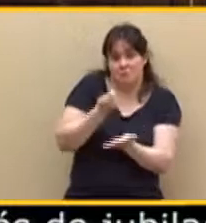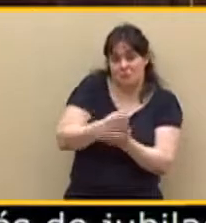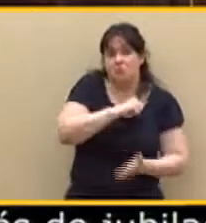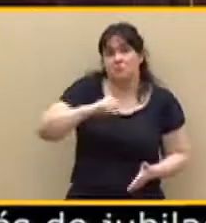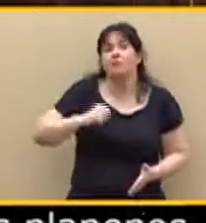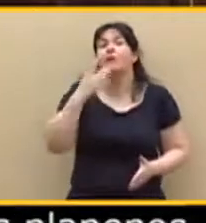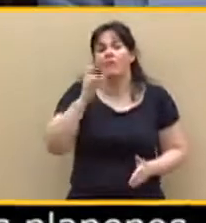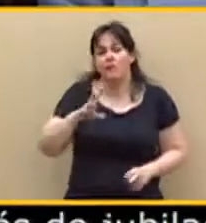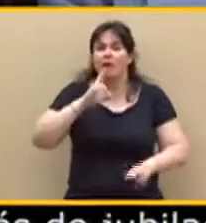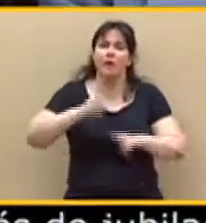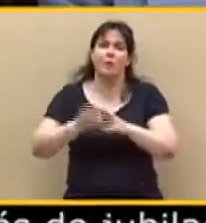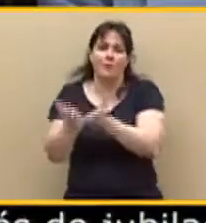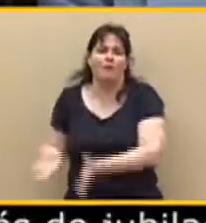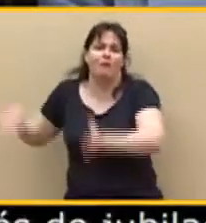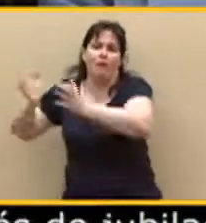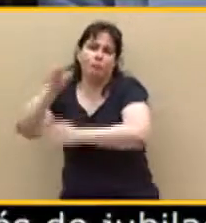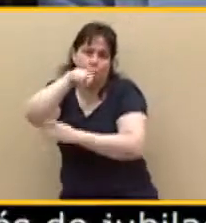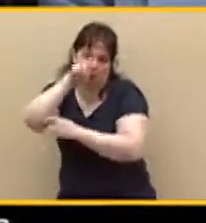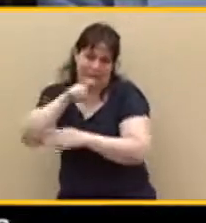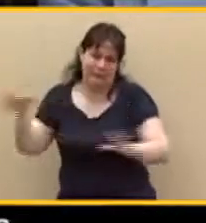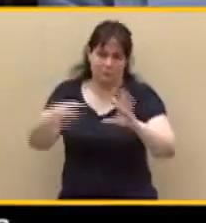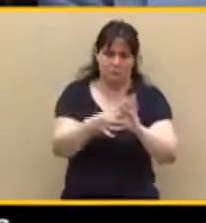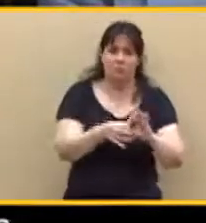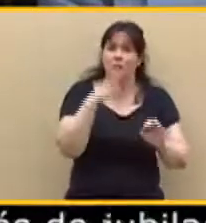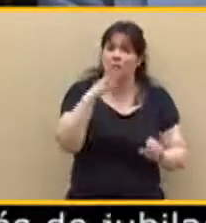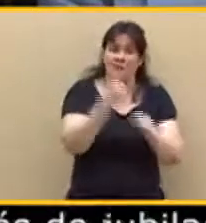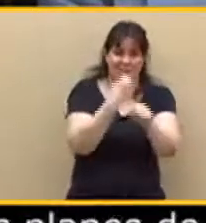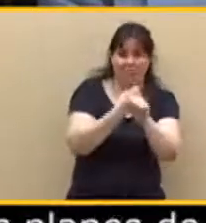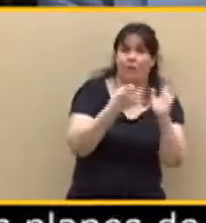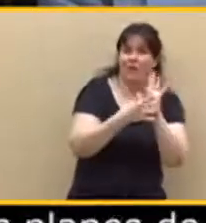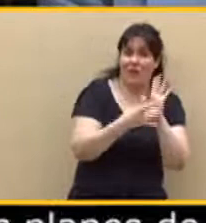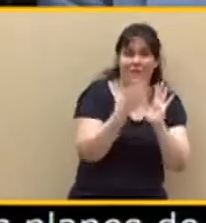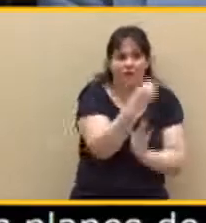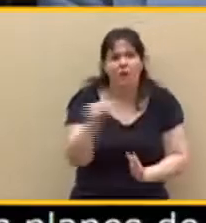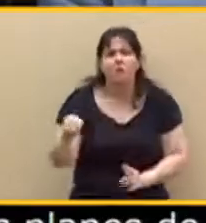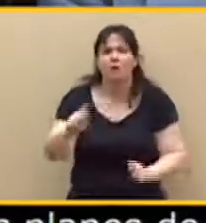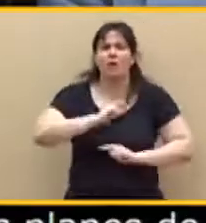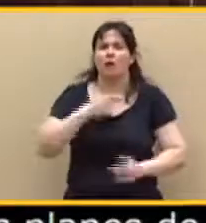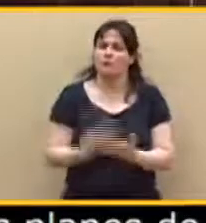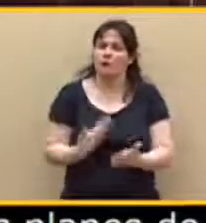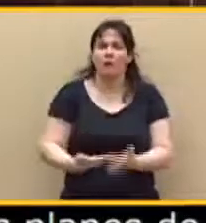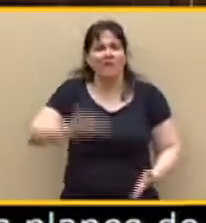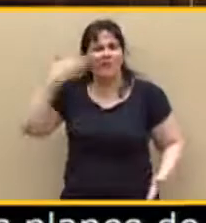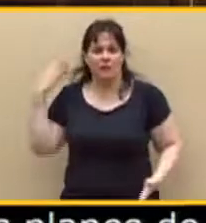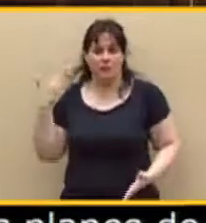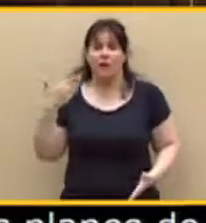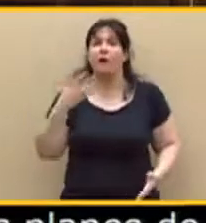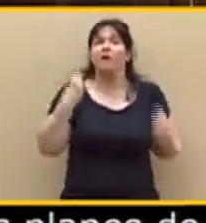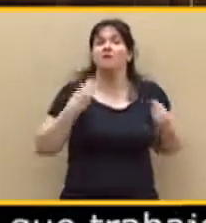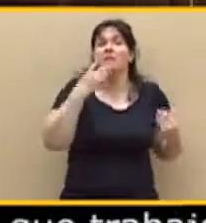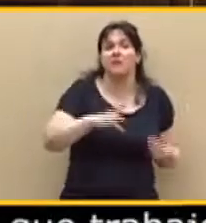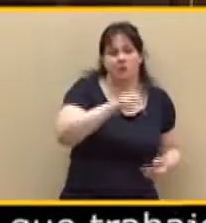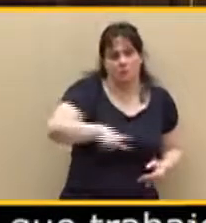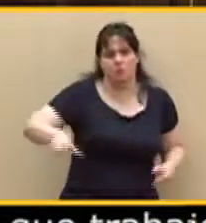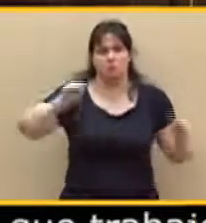señorías, preferimos un país en el que el trabajo de calidad de los jóvenes garantice la dignidad de la vida de nuestros mayores y en el que las pensiones